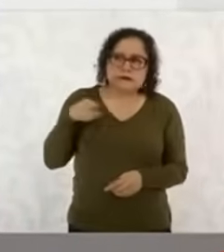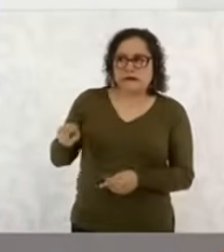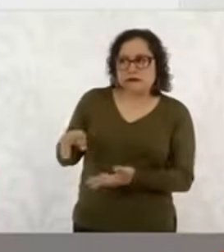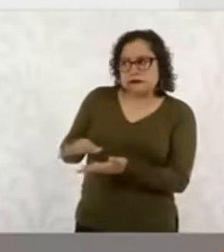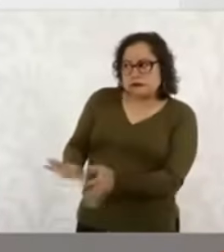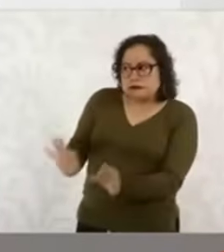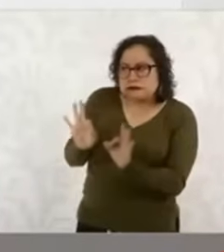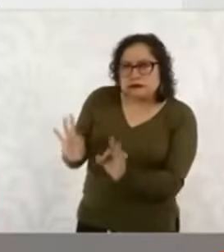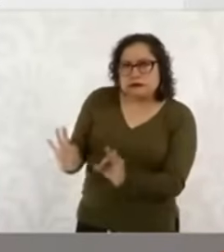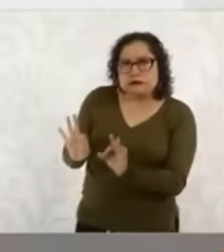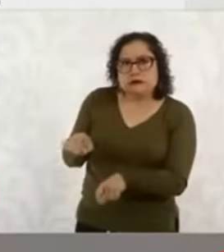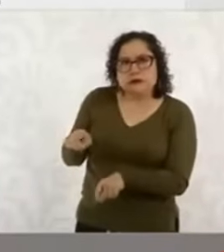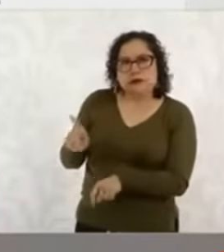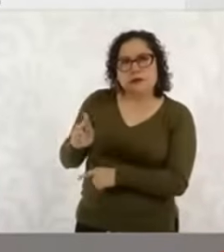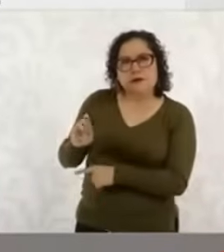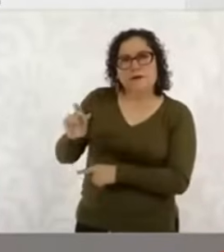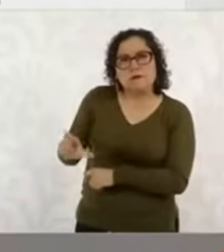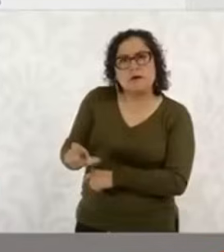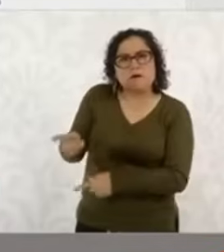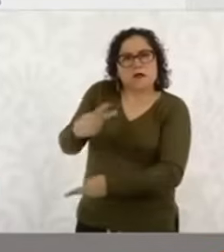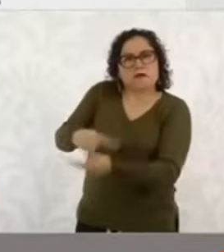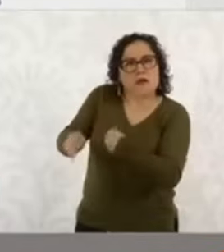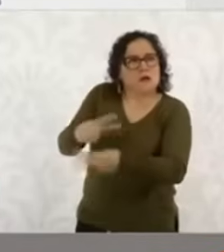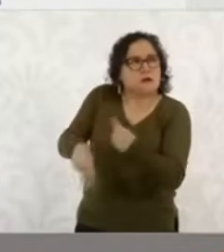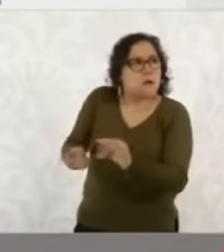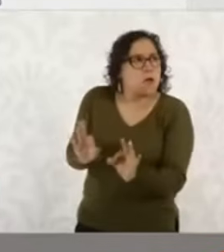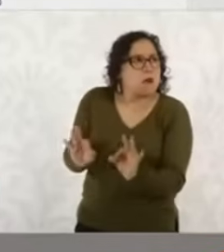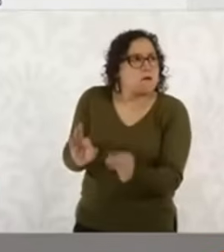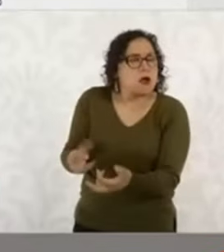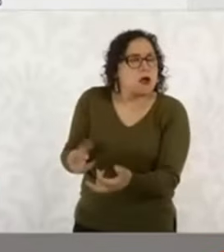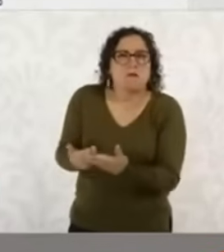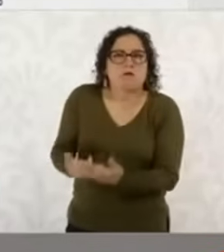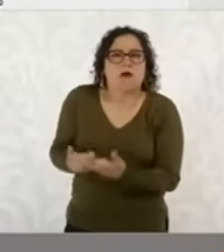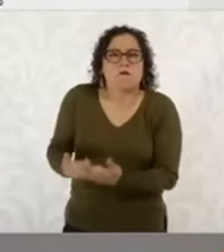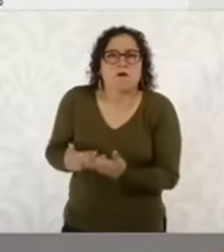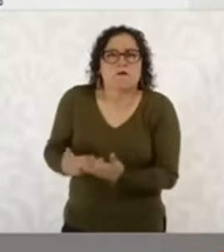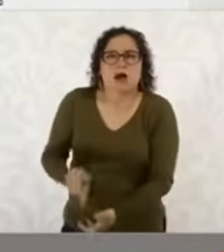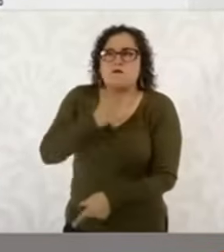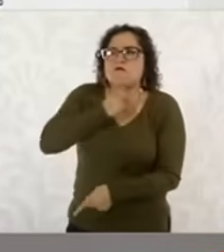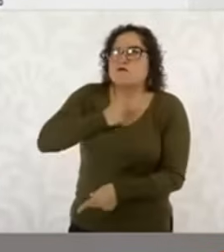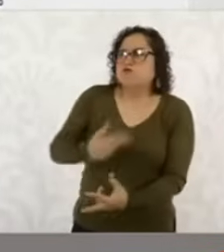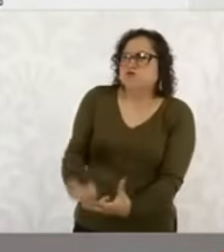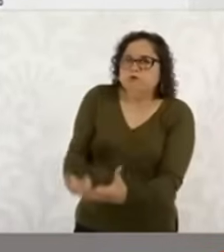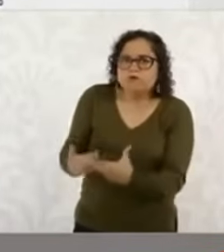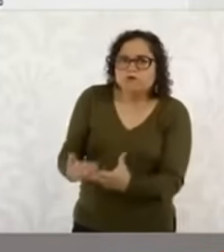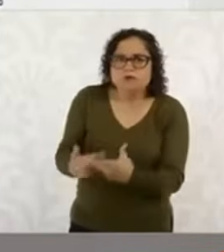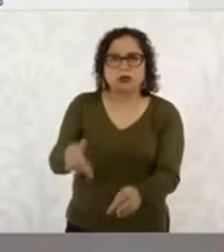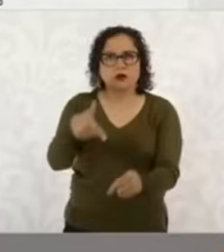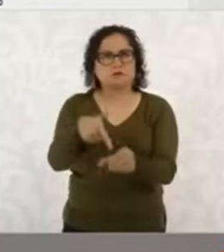que producía mucho petróleo, que producía muchas gasolinas, que producía mucha petroquímica.